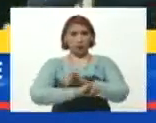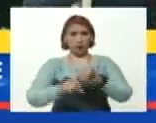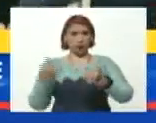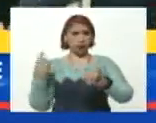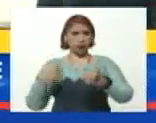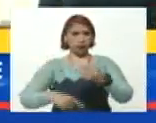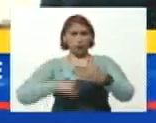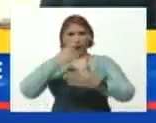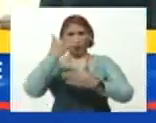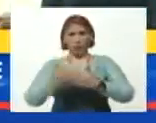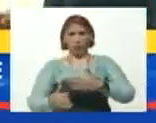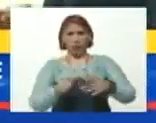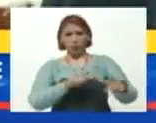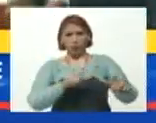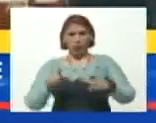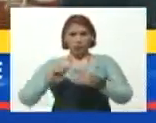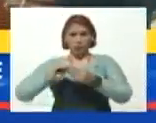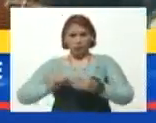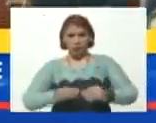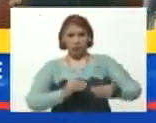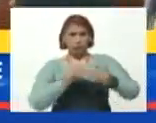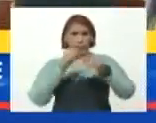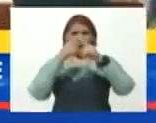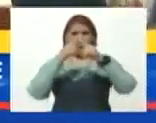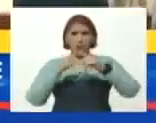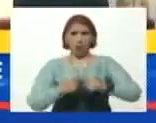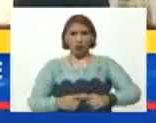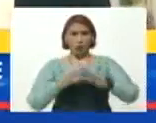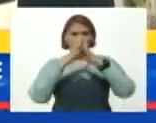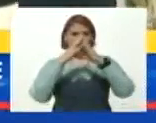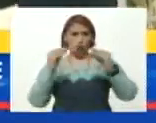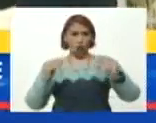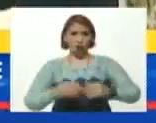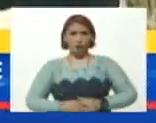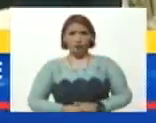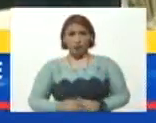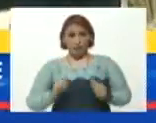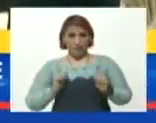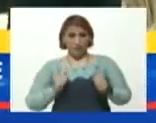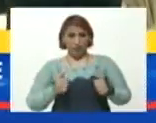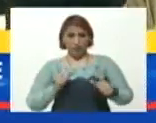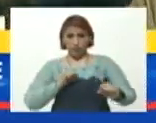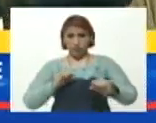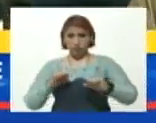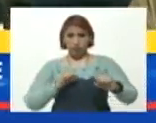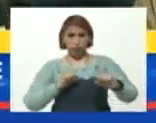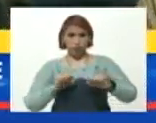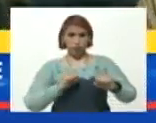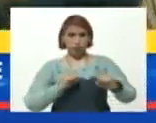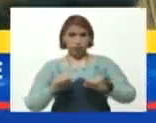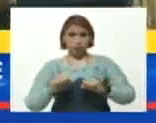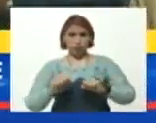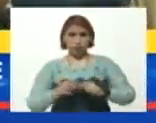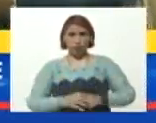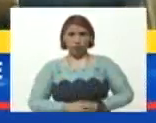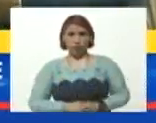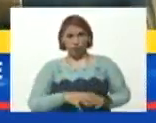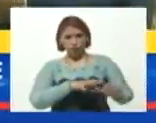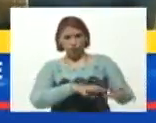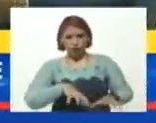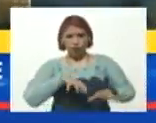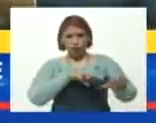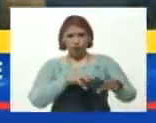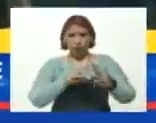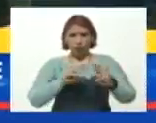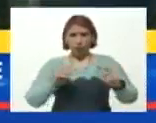proyecto listo, elaborado, los cálculos, todo. Vamos a empezar el movimiento de tierra y hemos conseguido